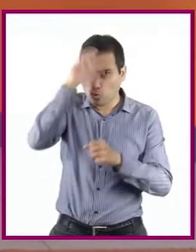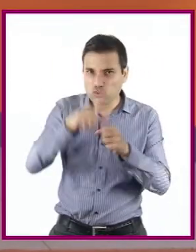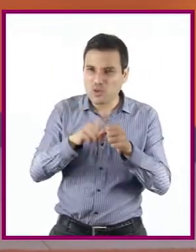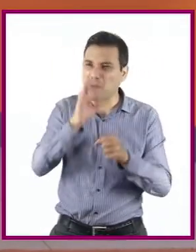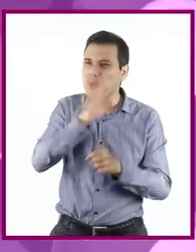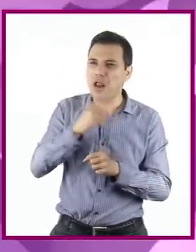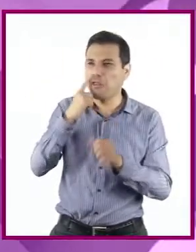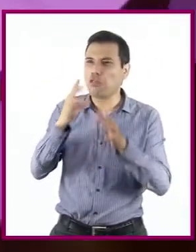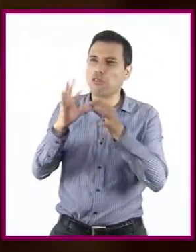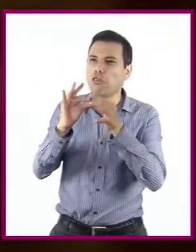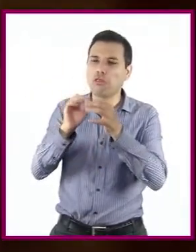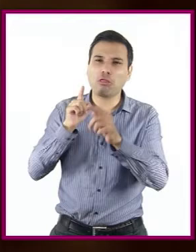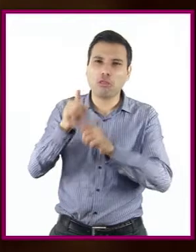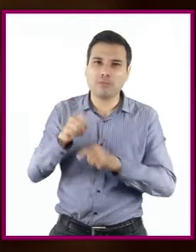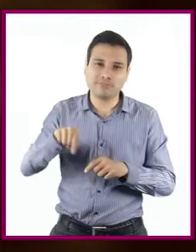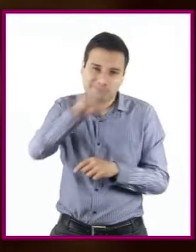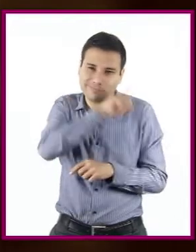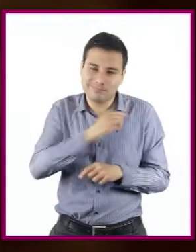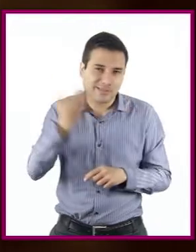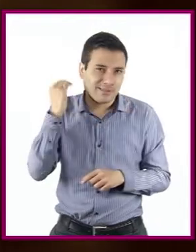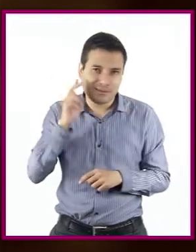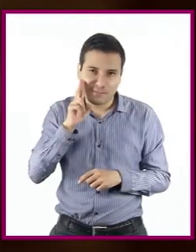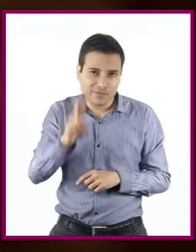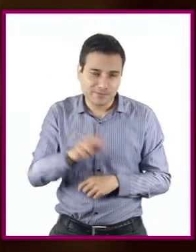la predominante.